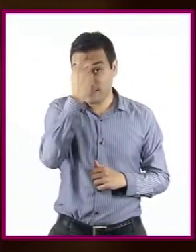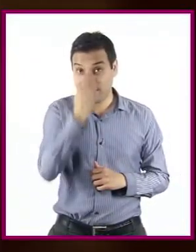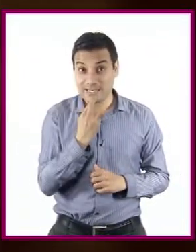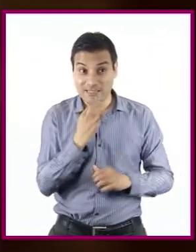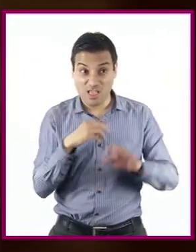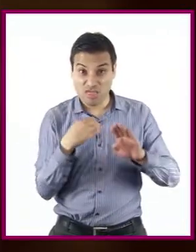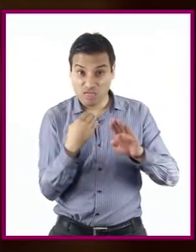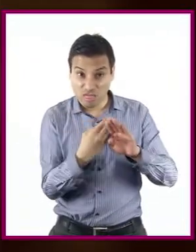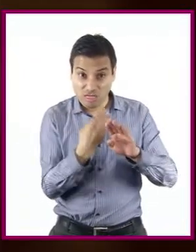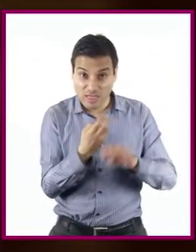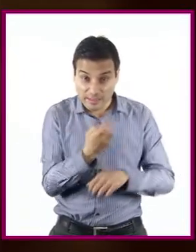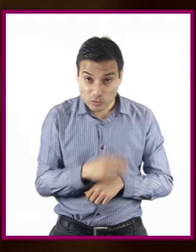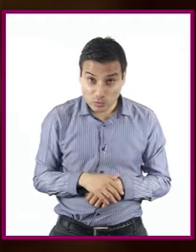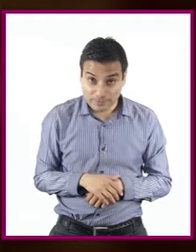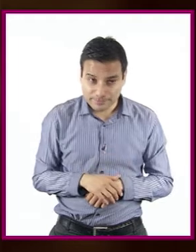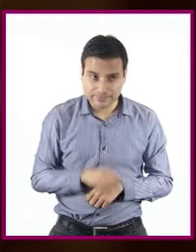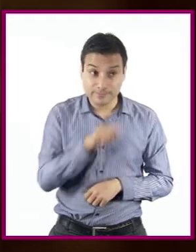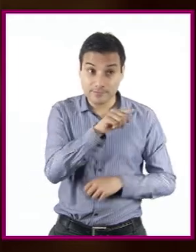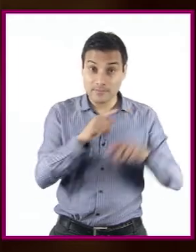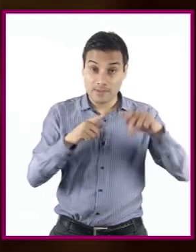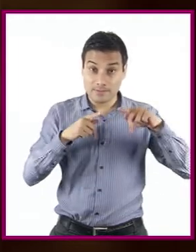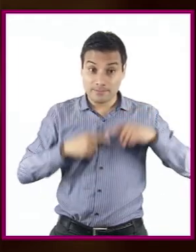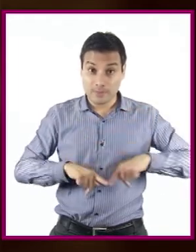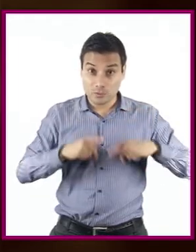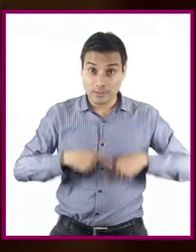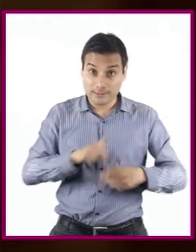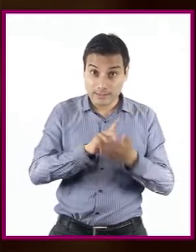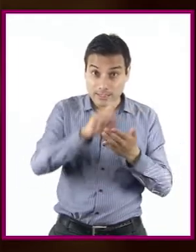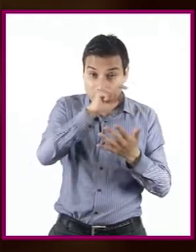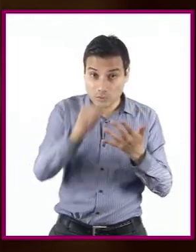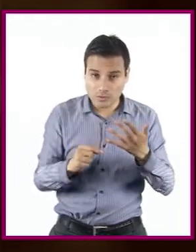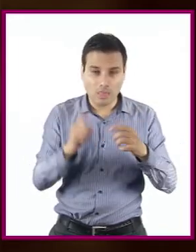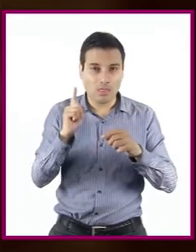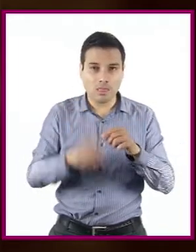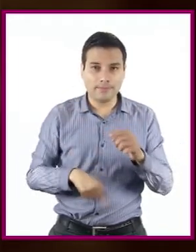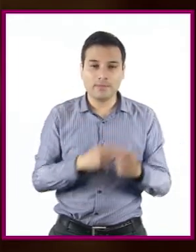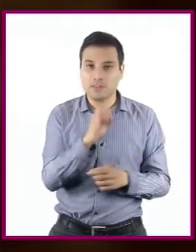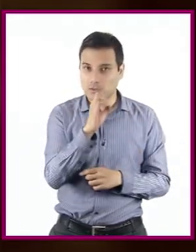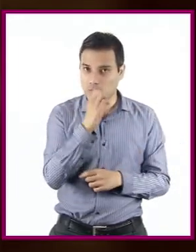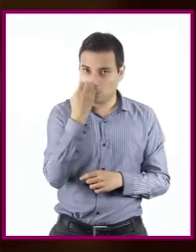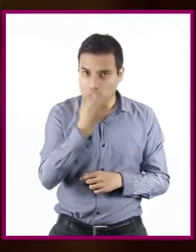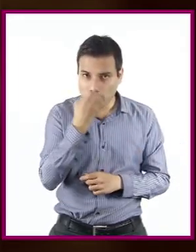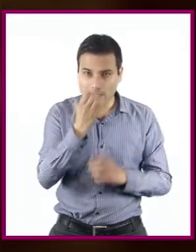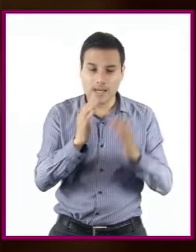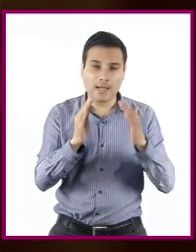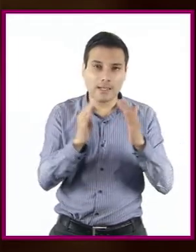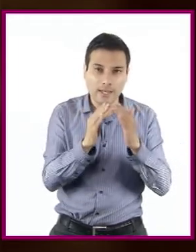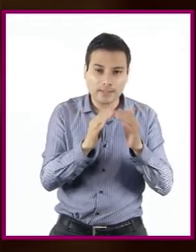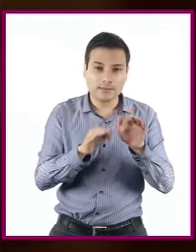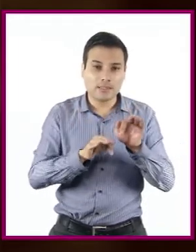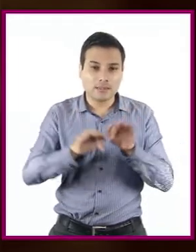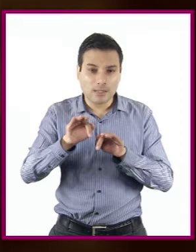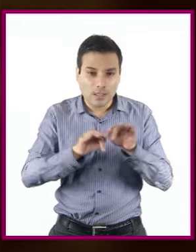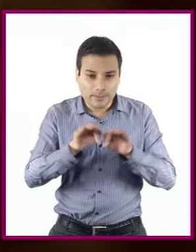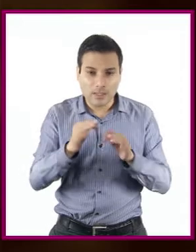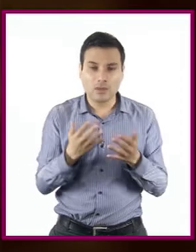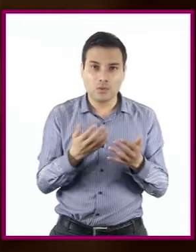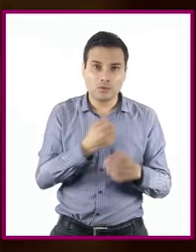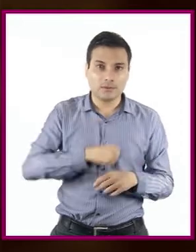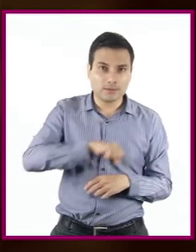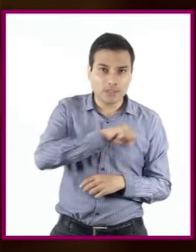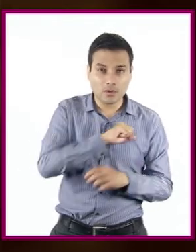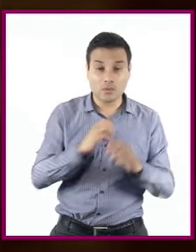acceso de las personas de piel morena a derechos y bienes como la educación, el empleo, la vivienda, la salud, la recreación,